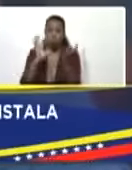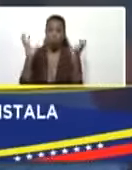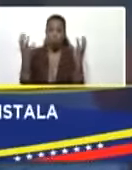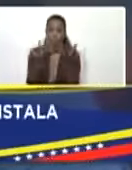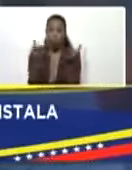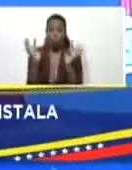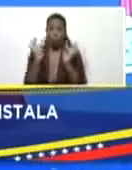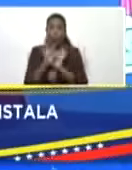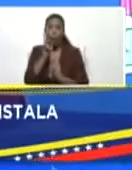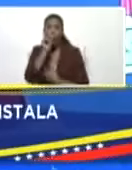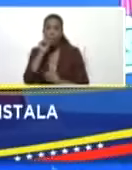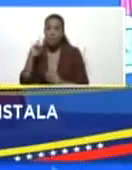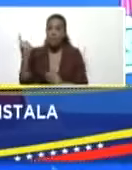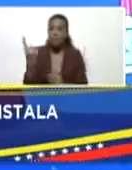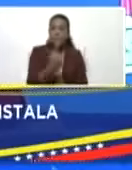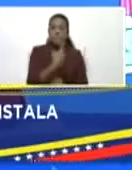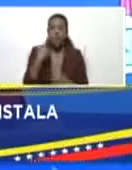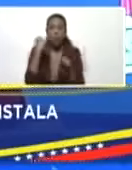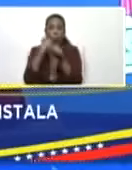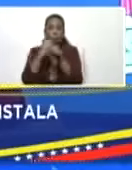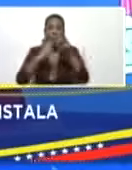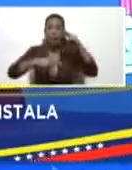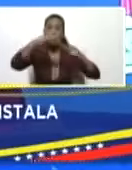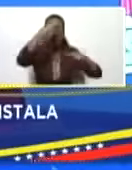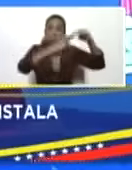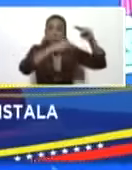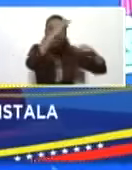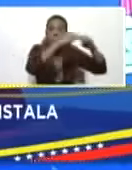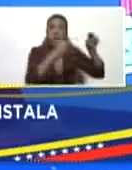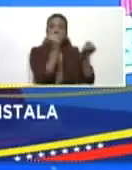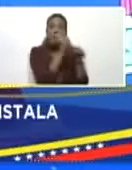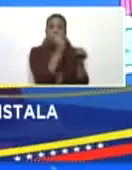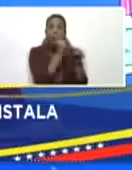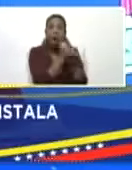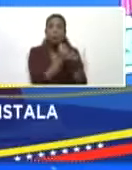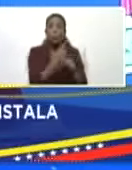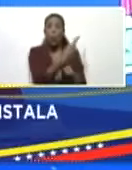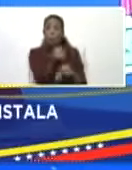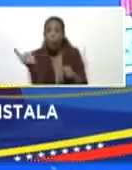cabilleros de la extinta CTV